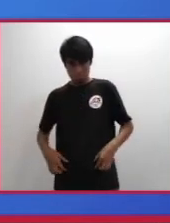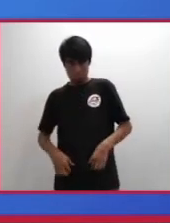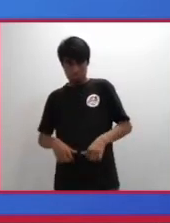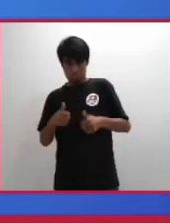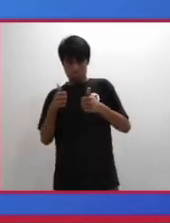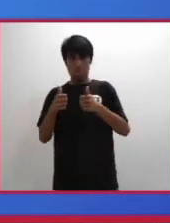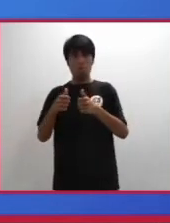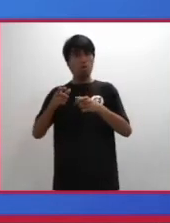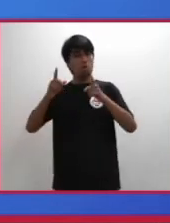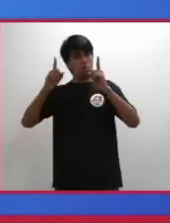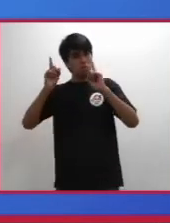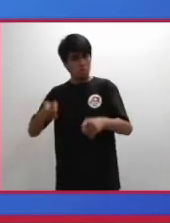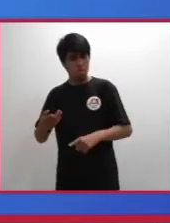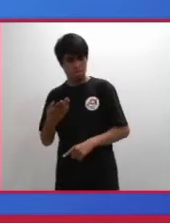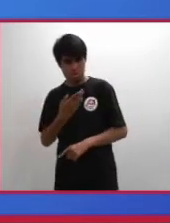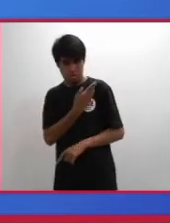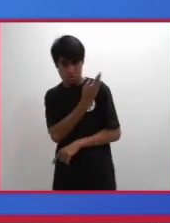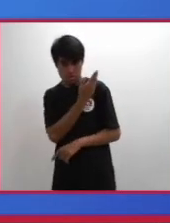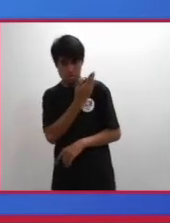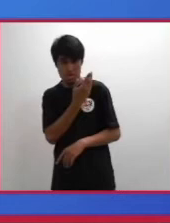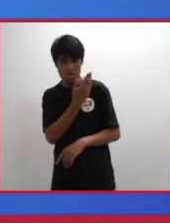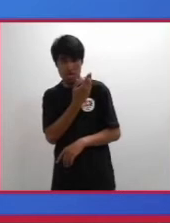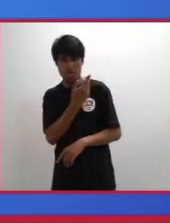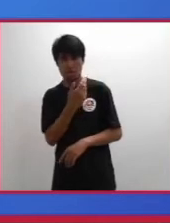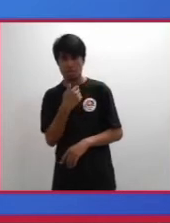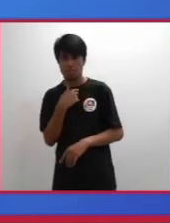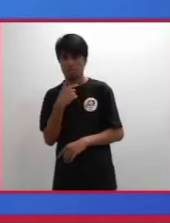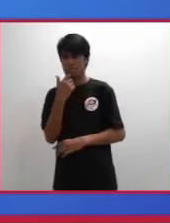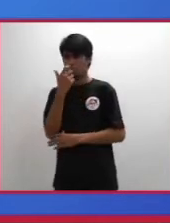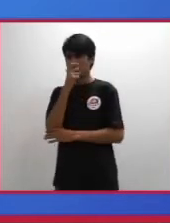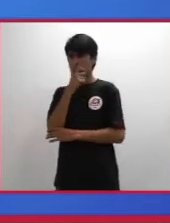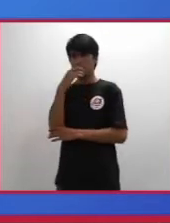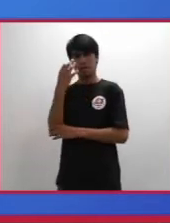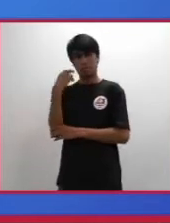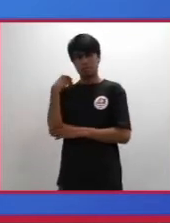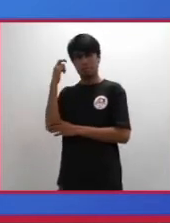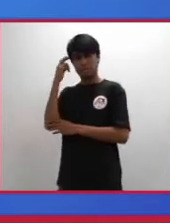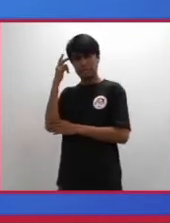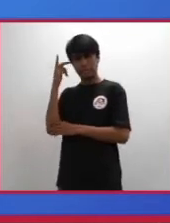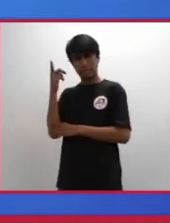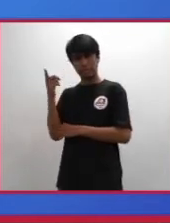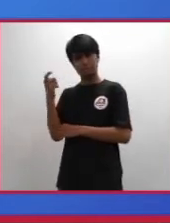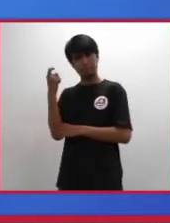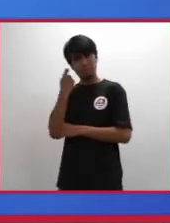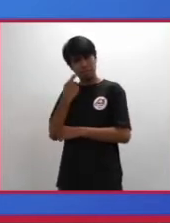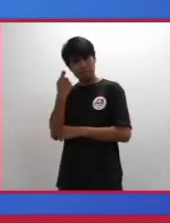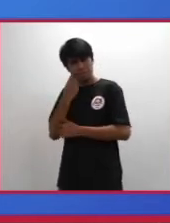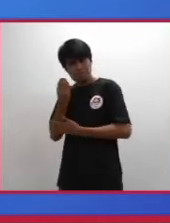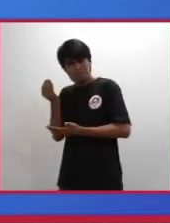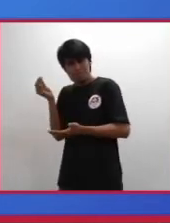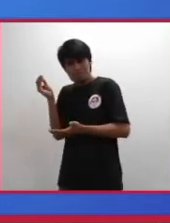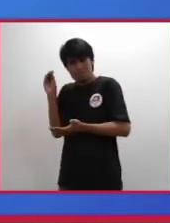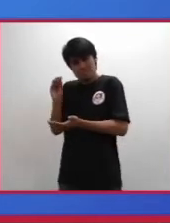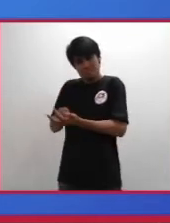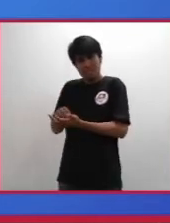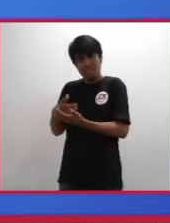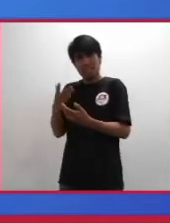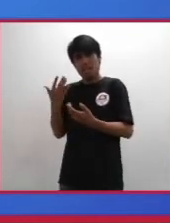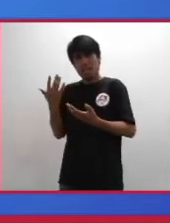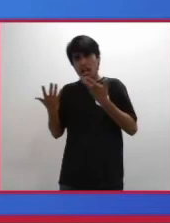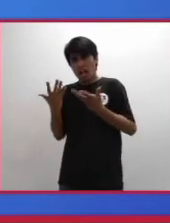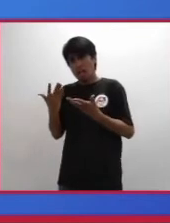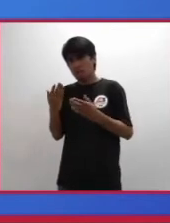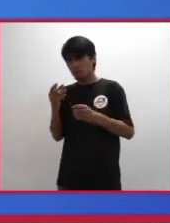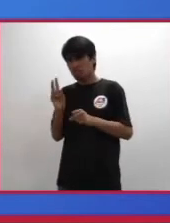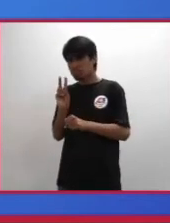suficiente ese plan o el trabajo que yo realicé para poder evitar? O en todo caso, si está establecido, ¿por qué no